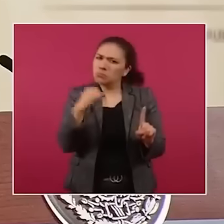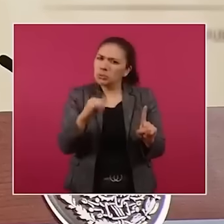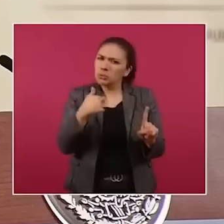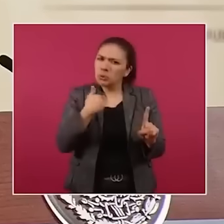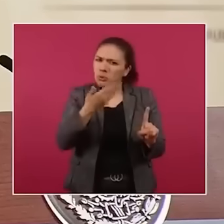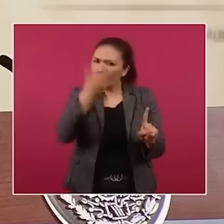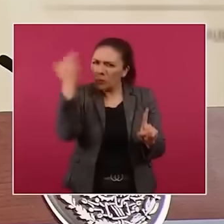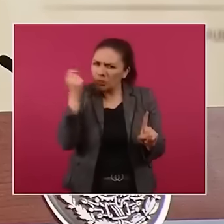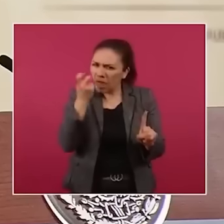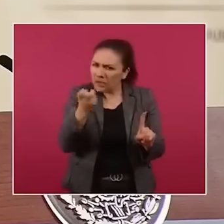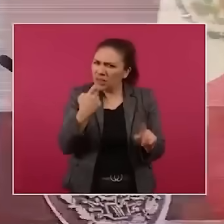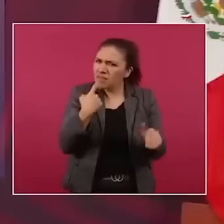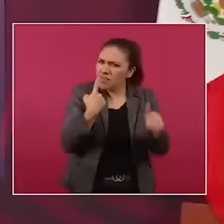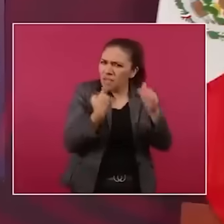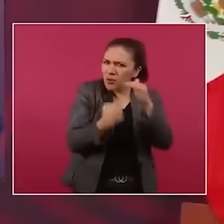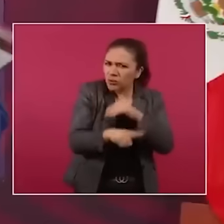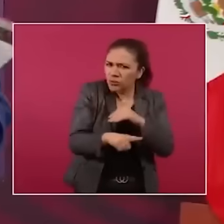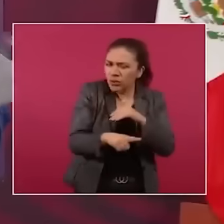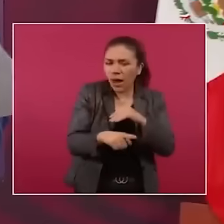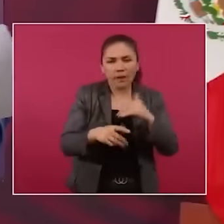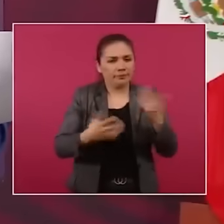lo de la denuncia, que es